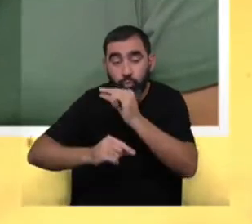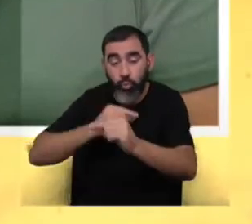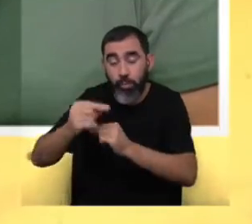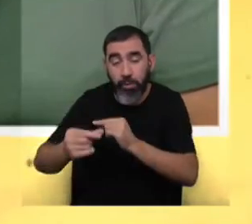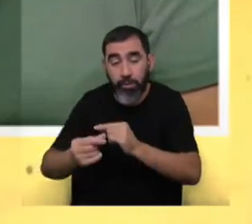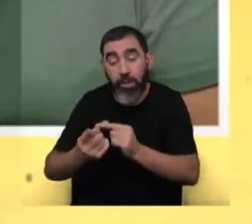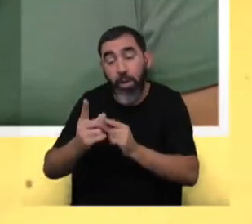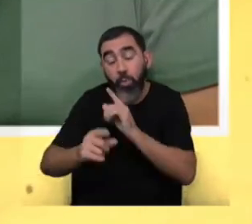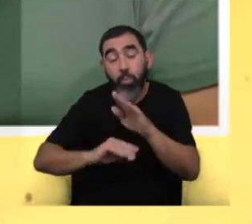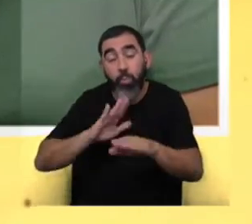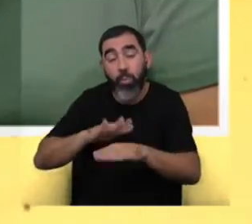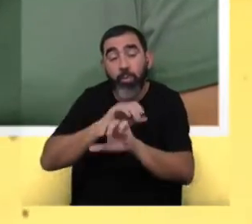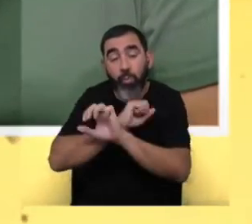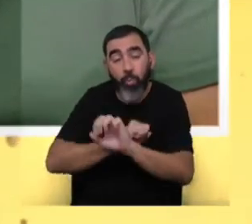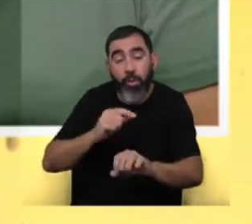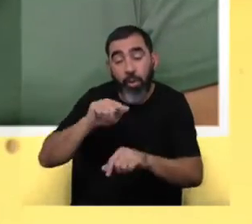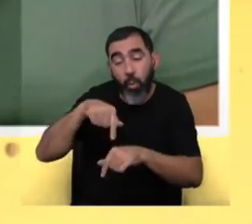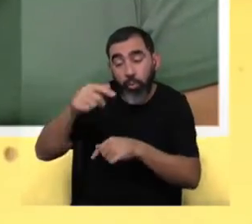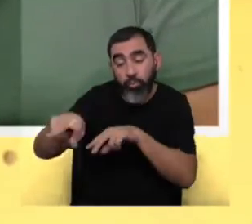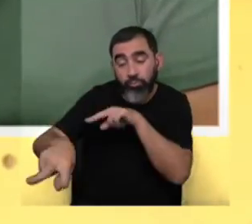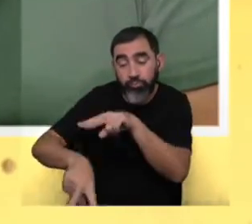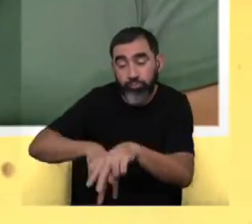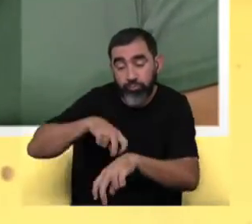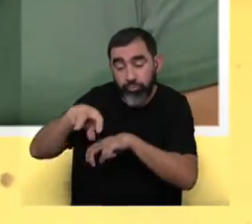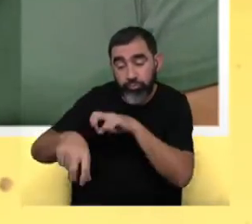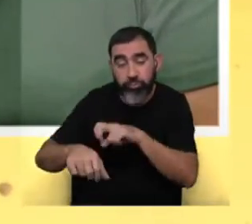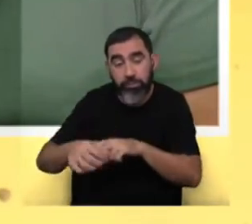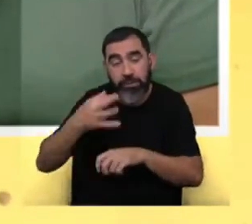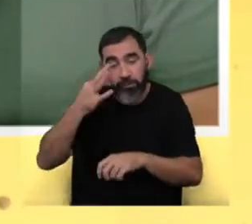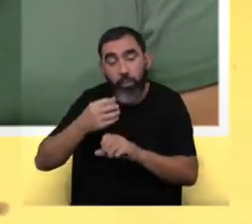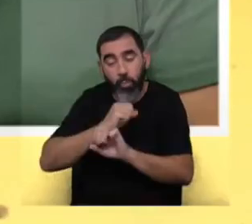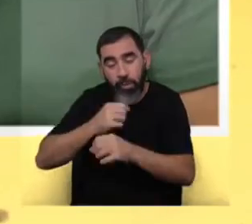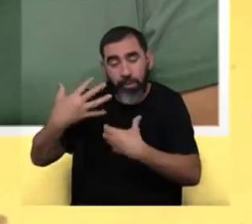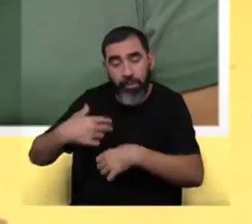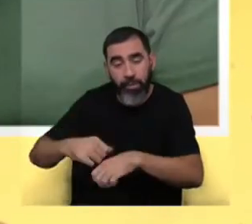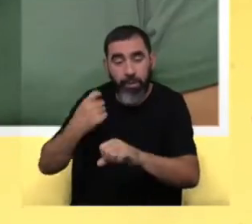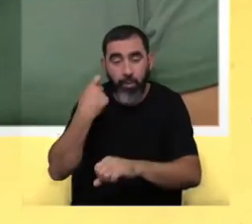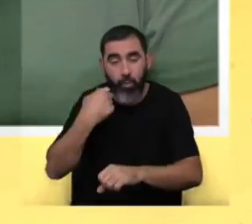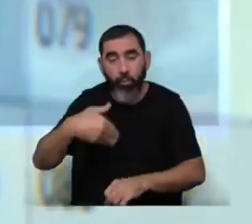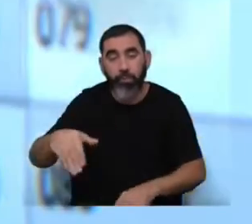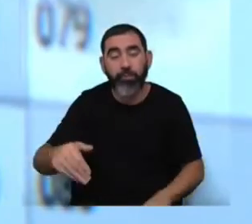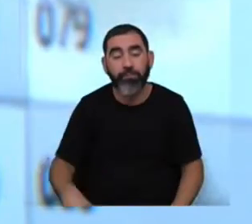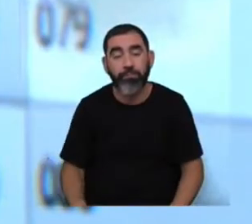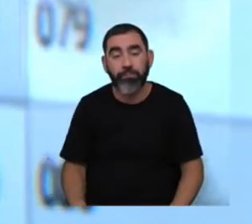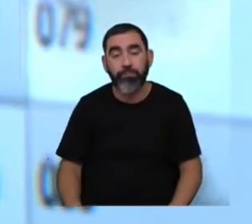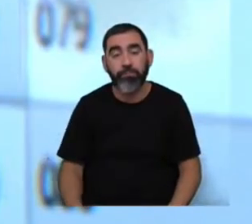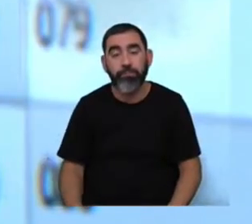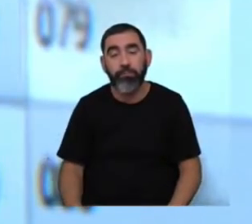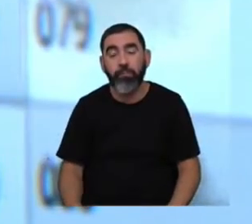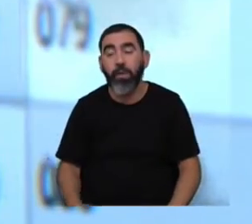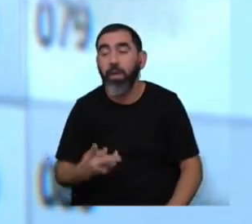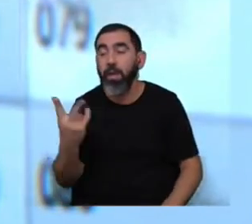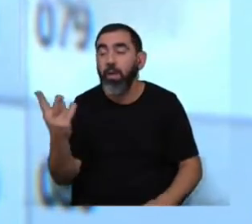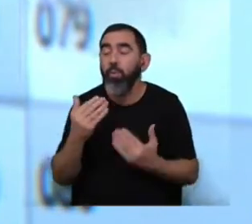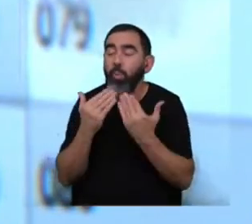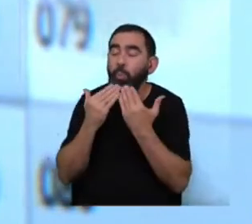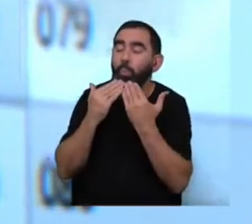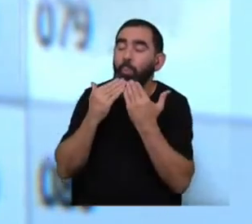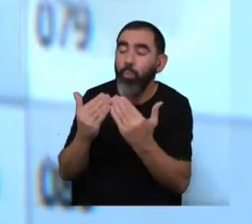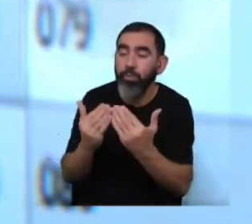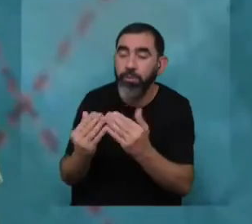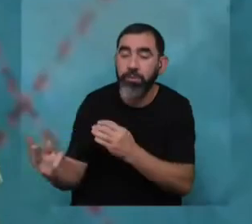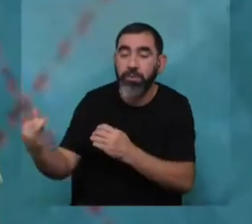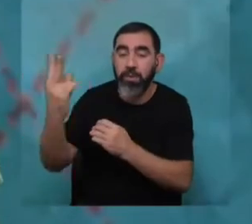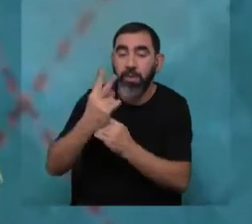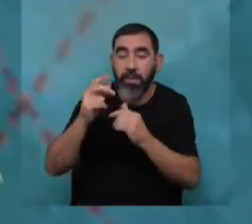algún momento nos puede llevar a intervenir en otros lugares, donde seguramente haya cosas por descubrir. Matías López, Rodrigo Bongiovanni, muchísimas gracias